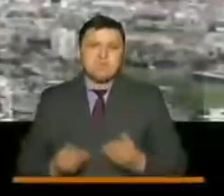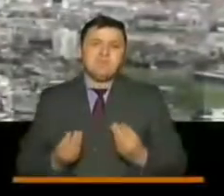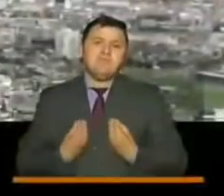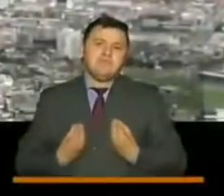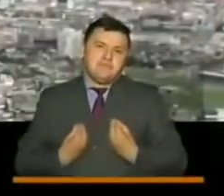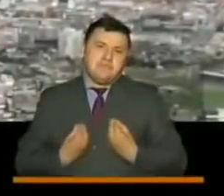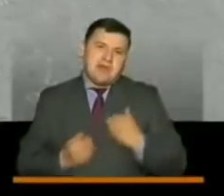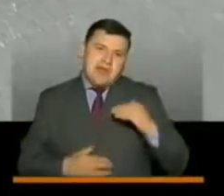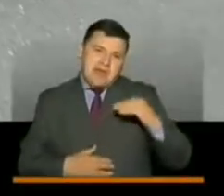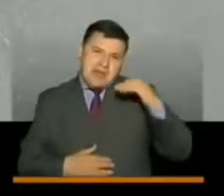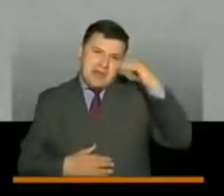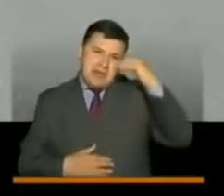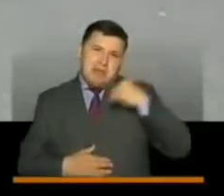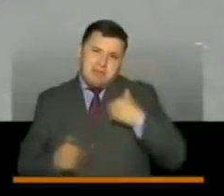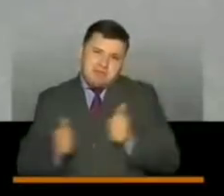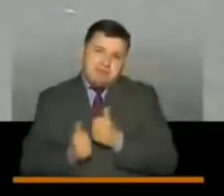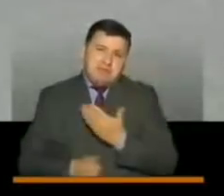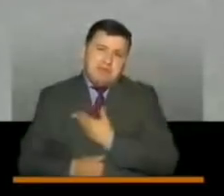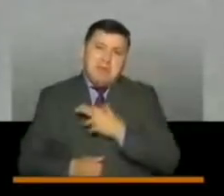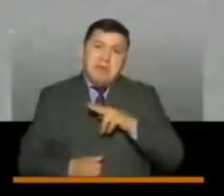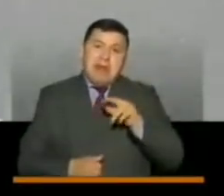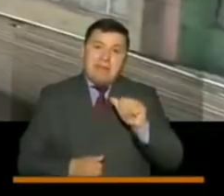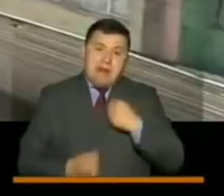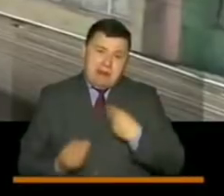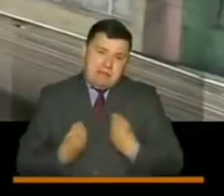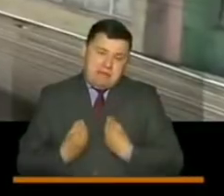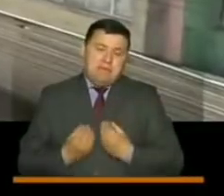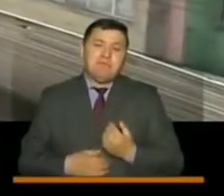en un apartamento con mi mamá mis hermanas